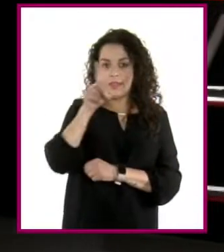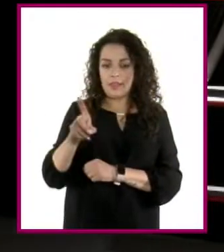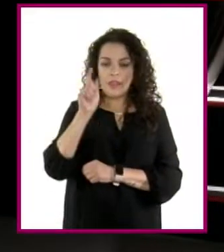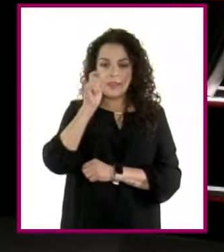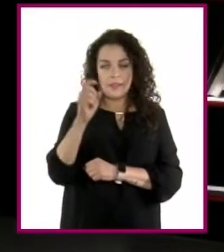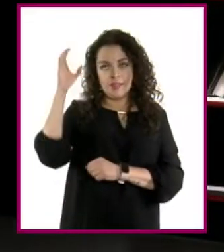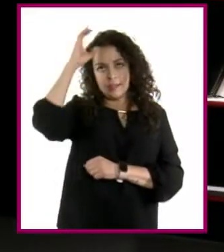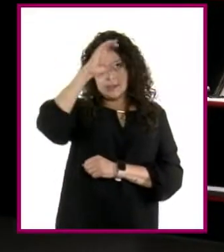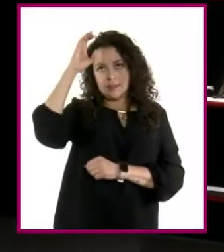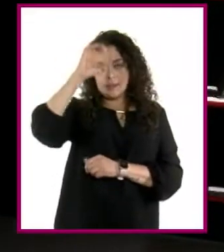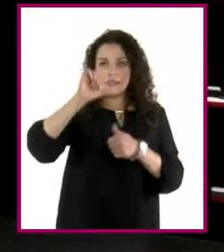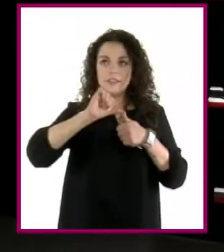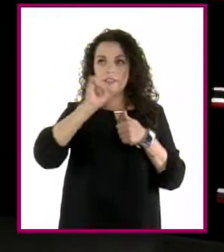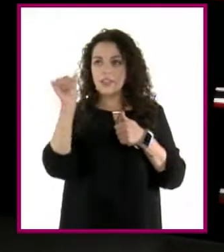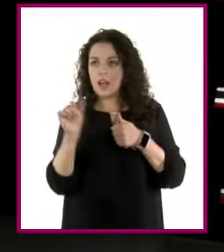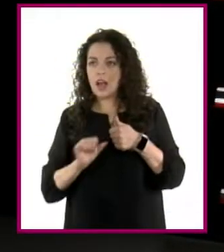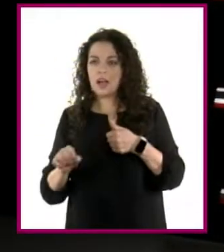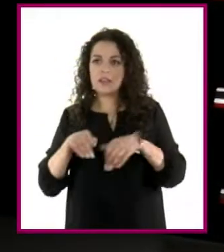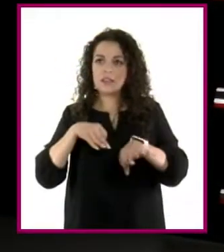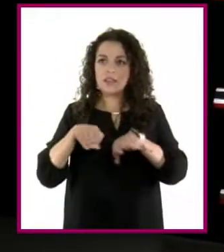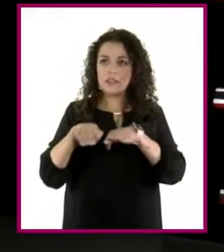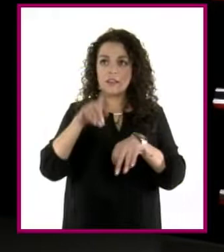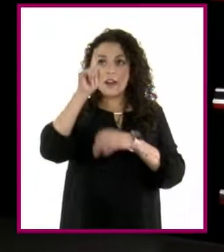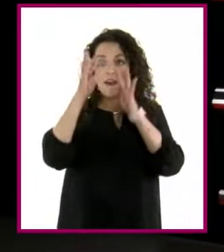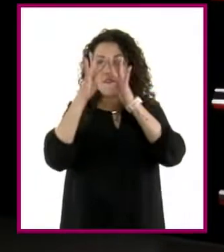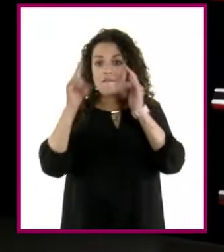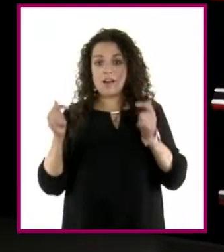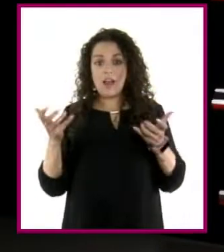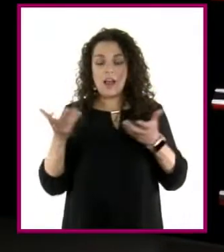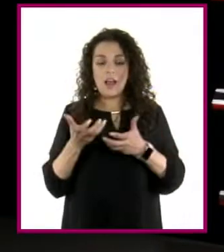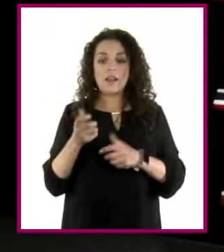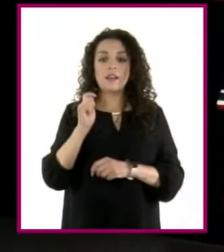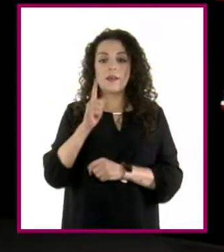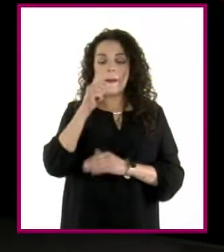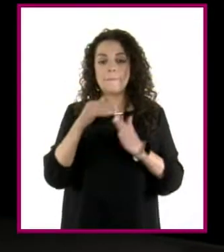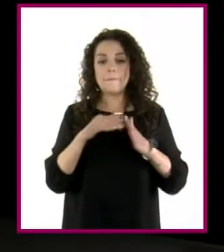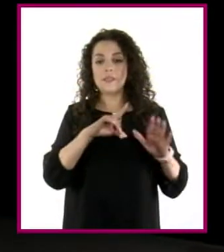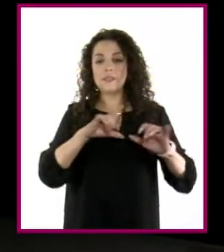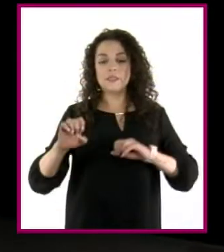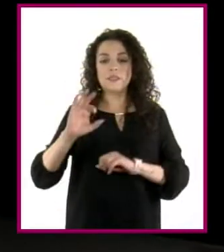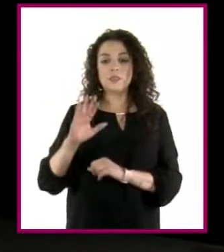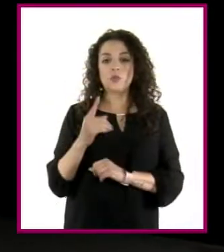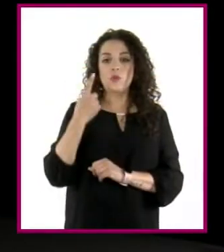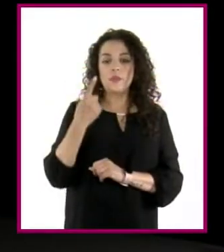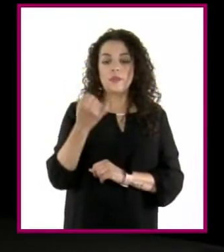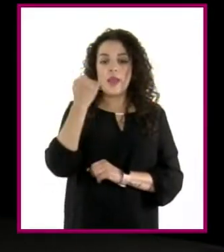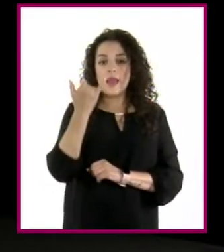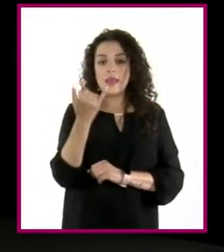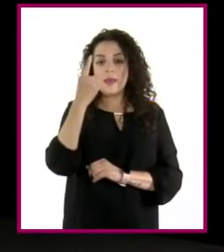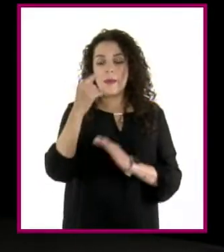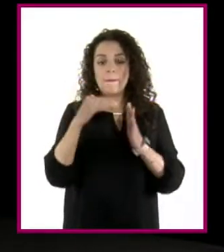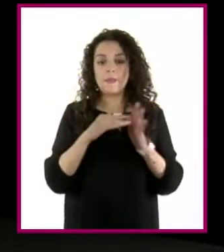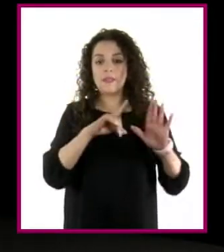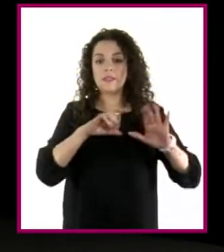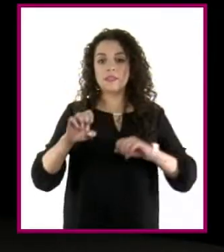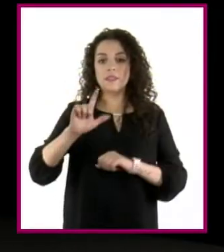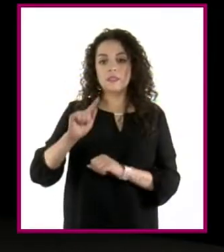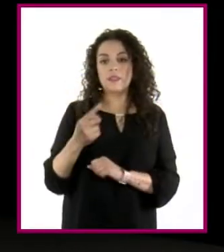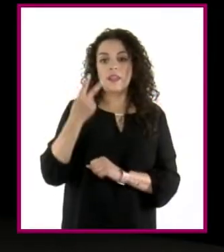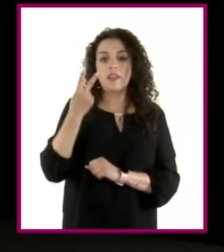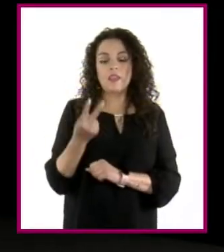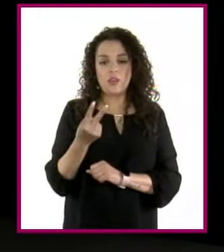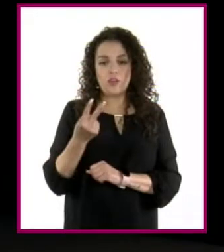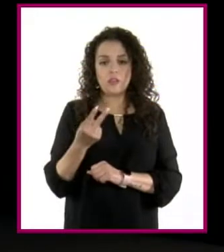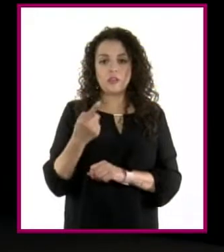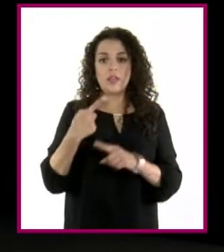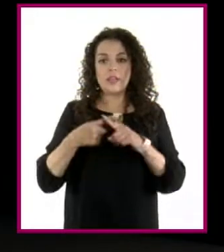las artes y los oficios, editado en Francia entre los años 1751 y 1772, bajo